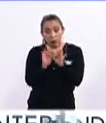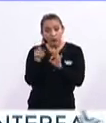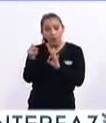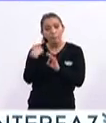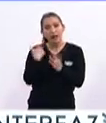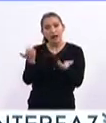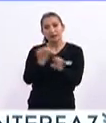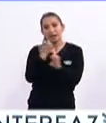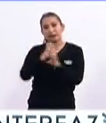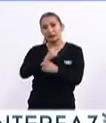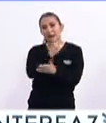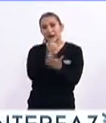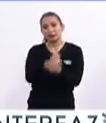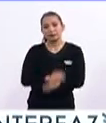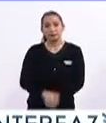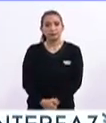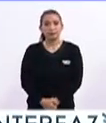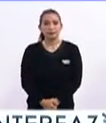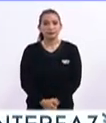para el estado de Tamaulipas.